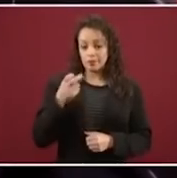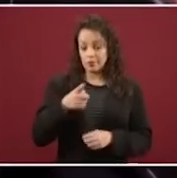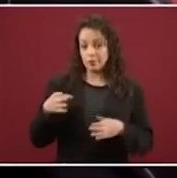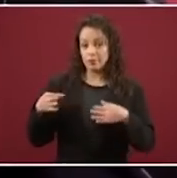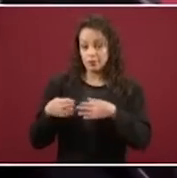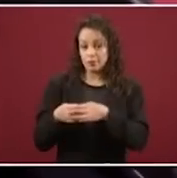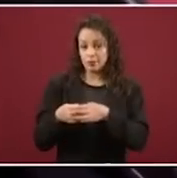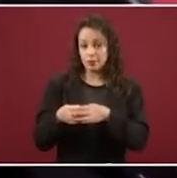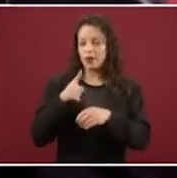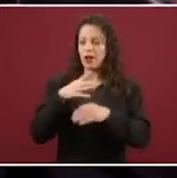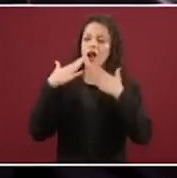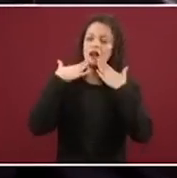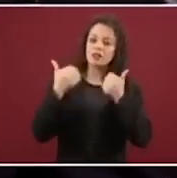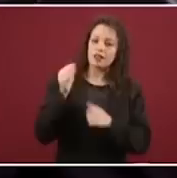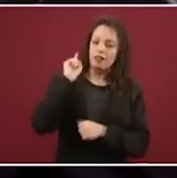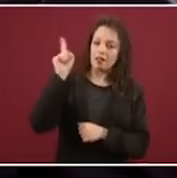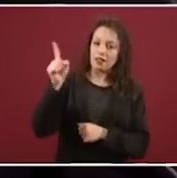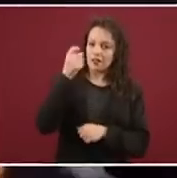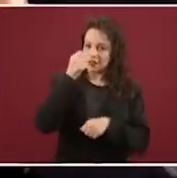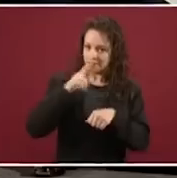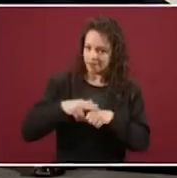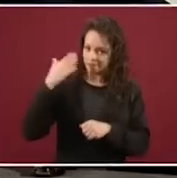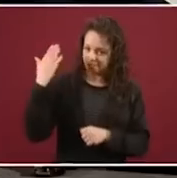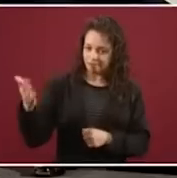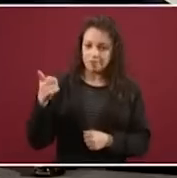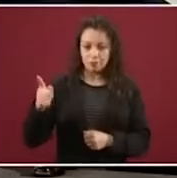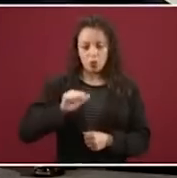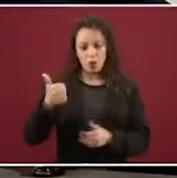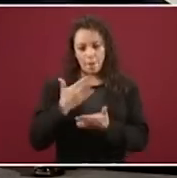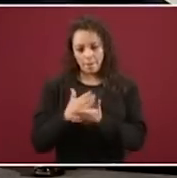la Secretaría de Hacienda. Ese es otro,